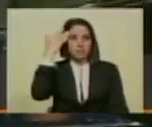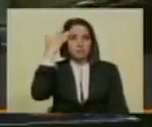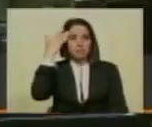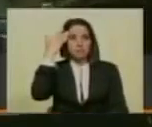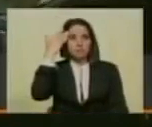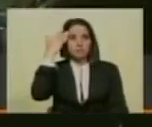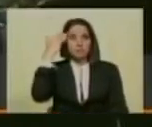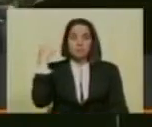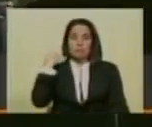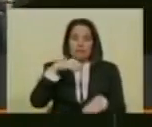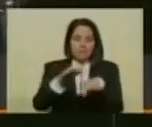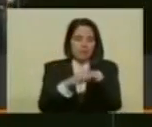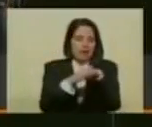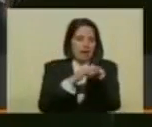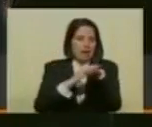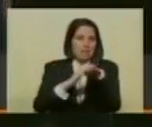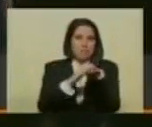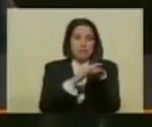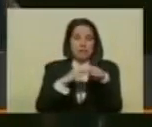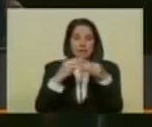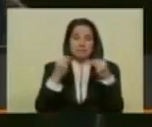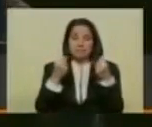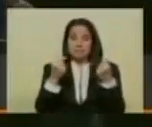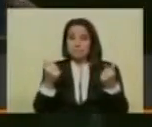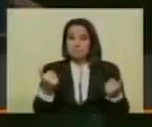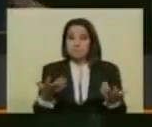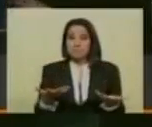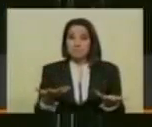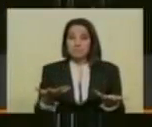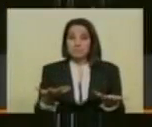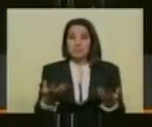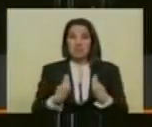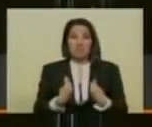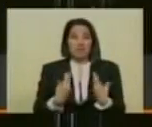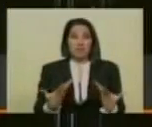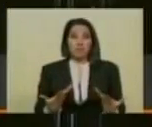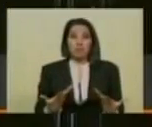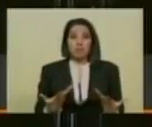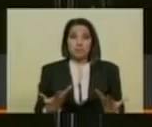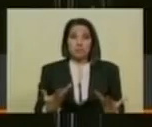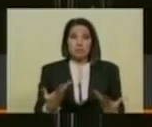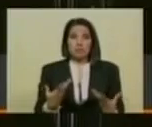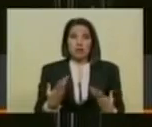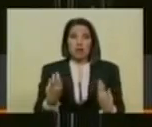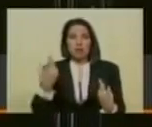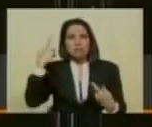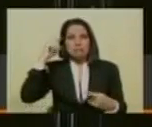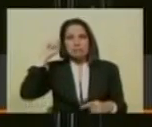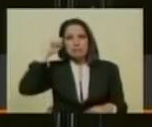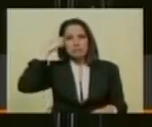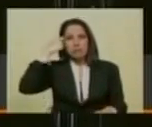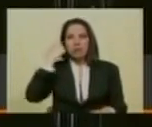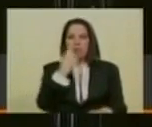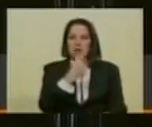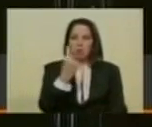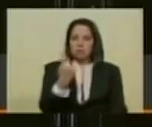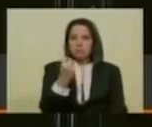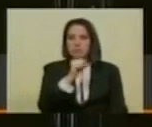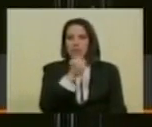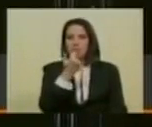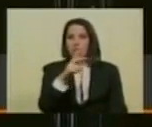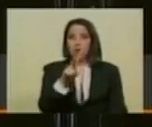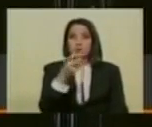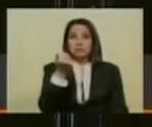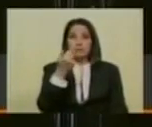Tenemos en nuestra piel aquí, fresca, las huellas todavía de aquellos días del 11, 12,